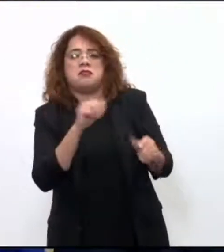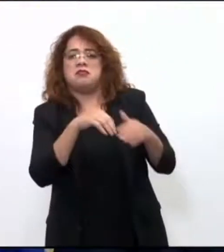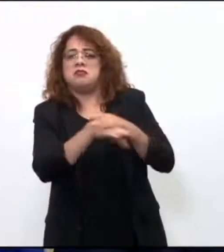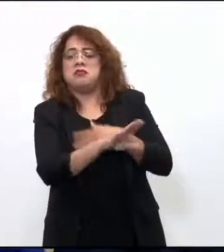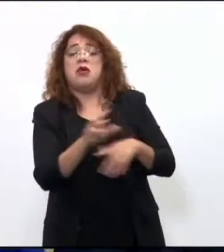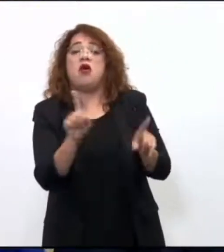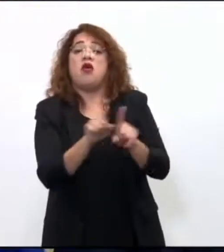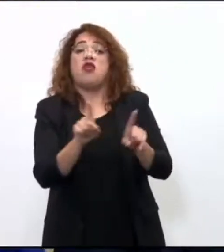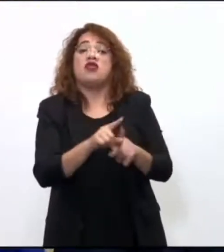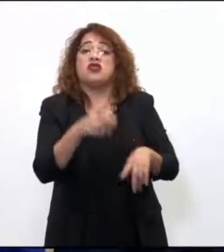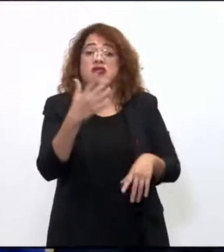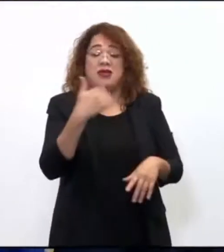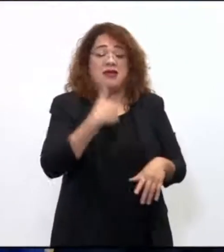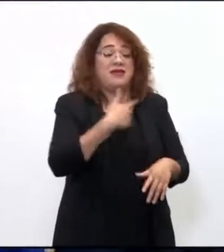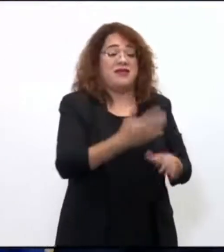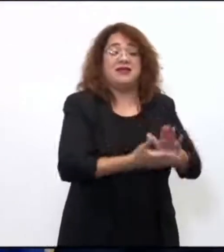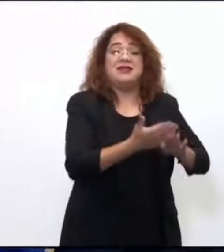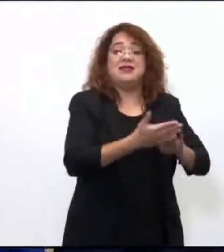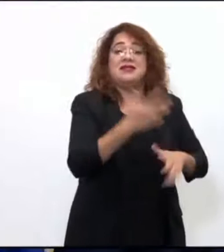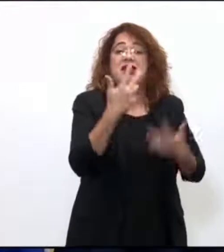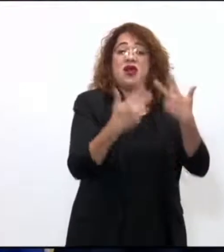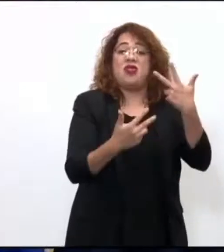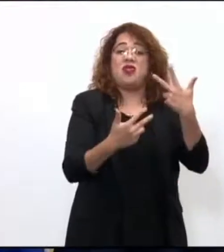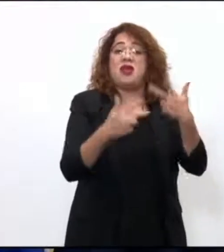parques locales.